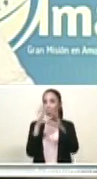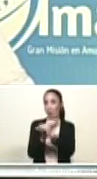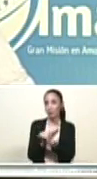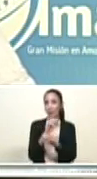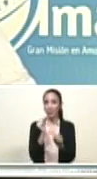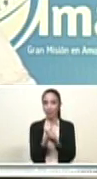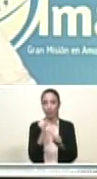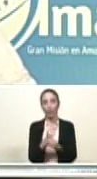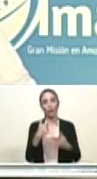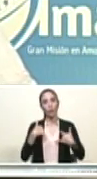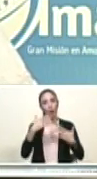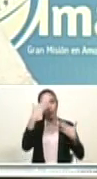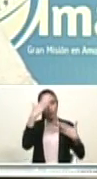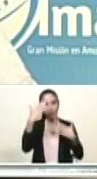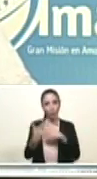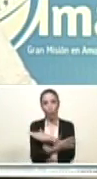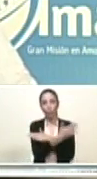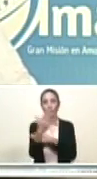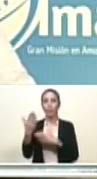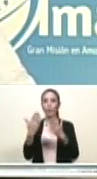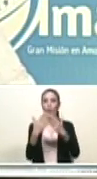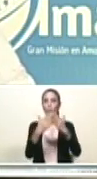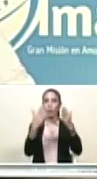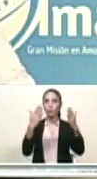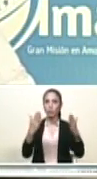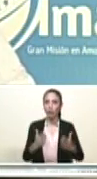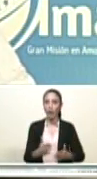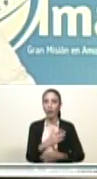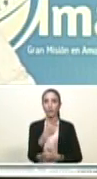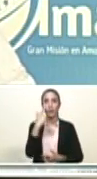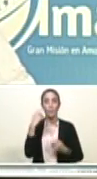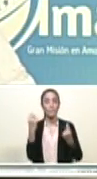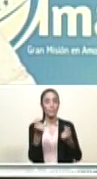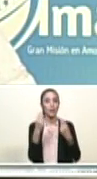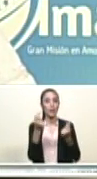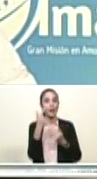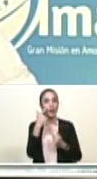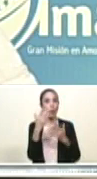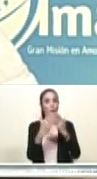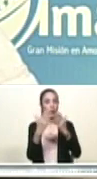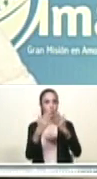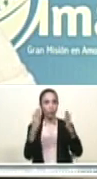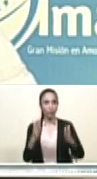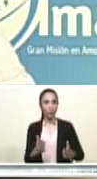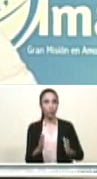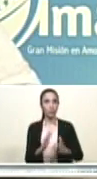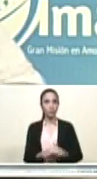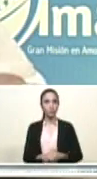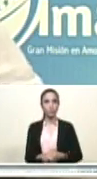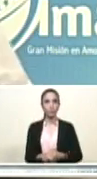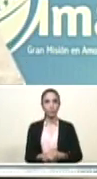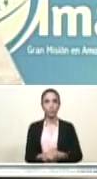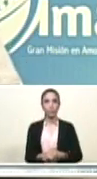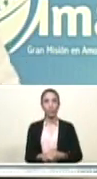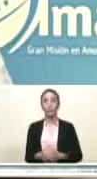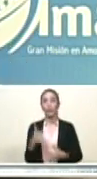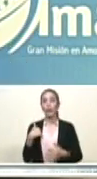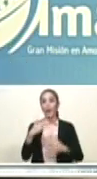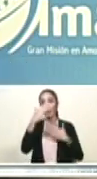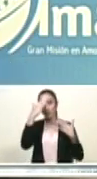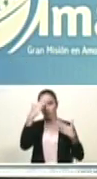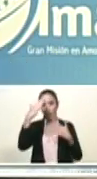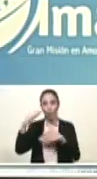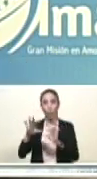mi saludo a todos, a los estudiantes, pendientes, muy pendientes. Bueno, aquí quiero saludar de manera muy